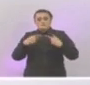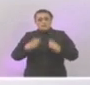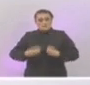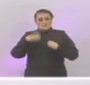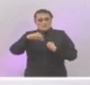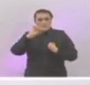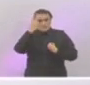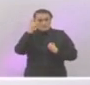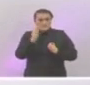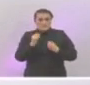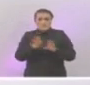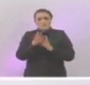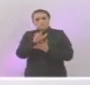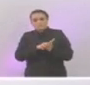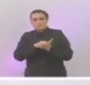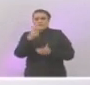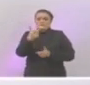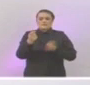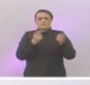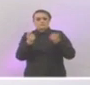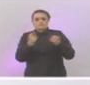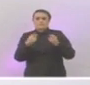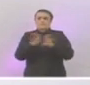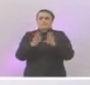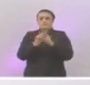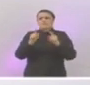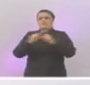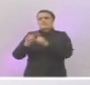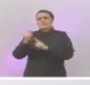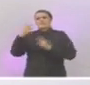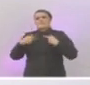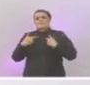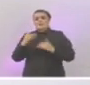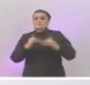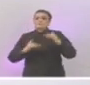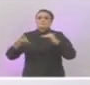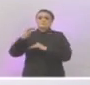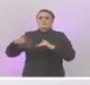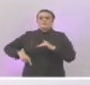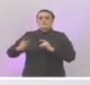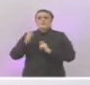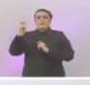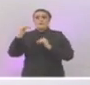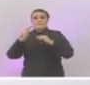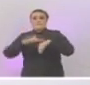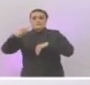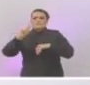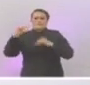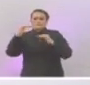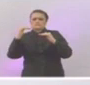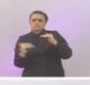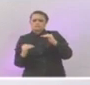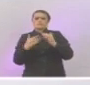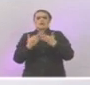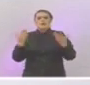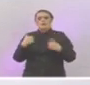la austeridad, el control del gasto, la reducción de los salarios, el manejo prudente de las finanzas, la